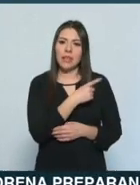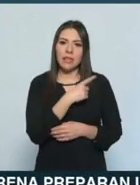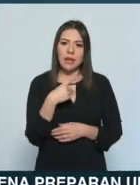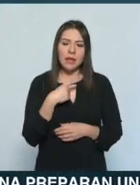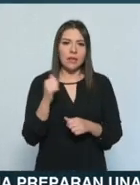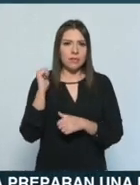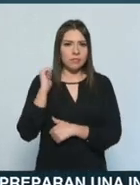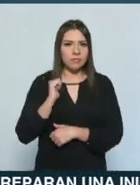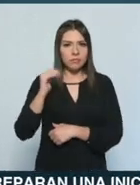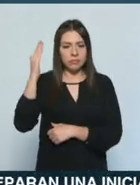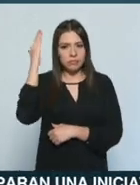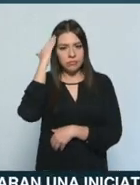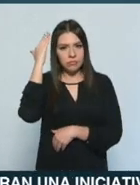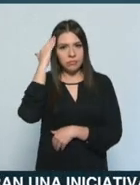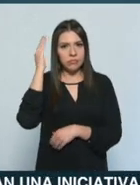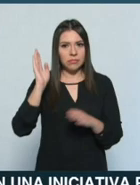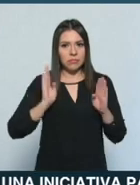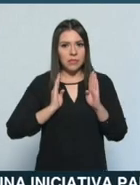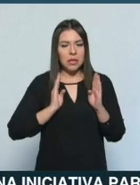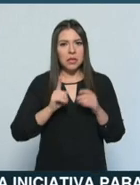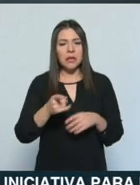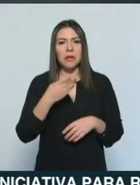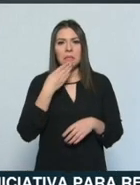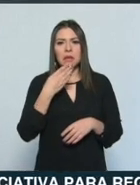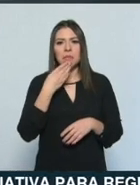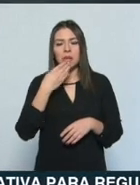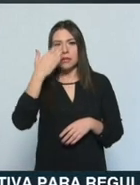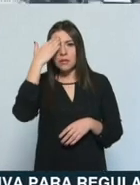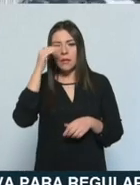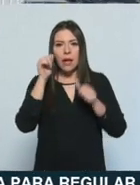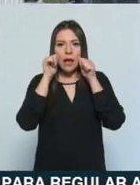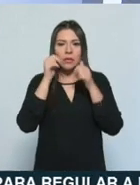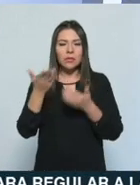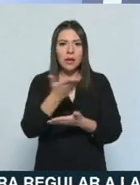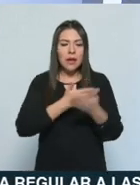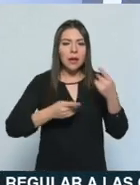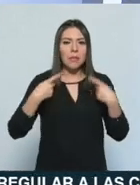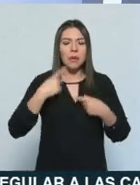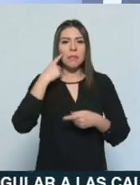bajo responsabilidad civil que haya dado buenos resultados. Javier, te